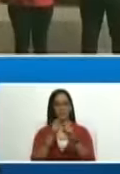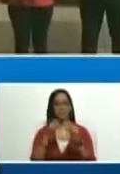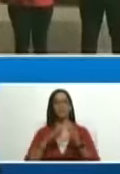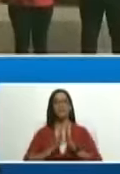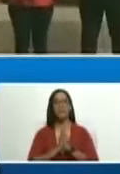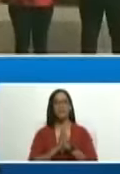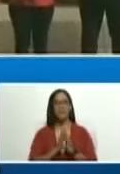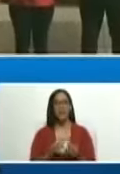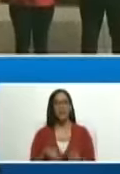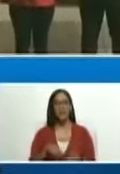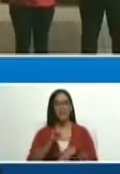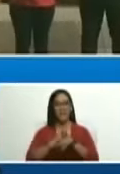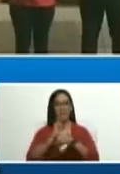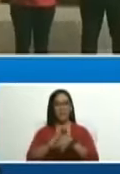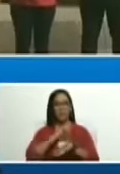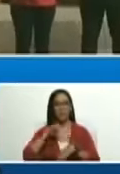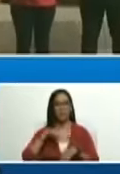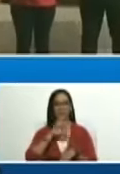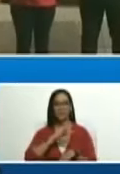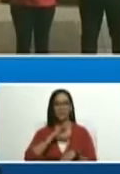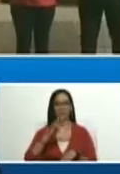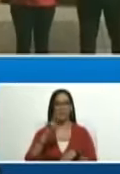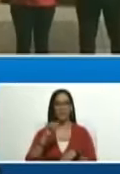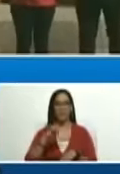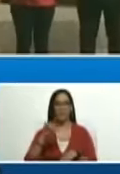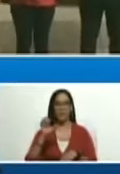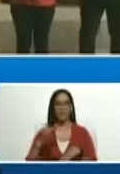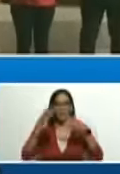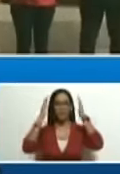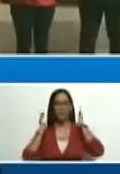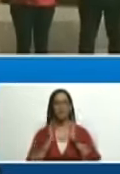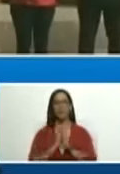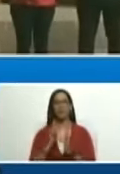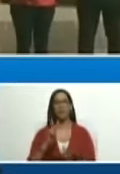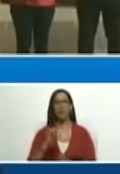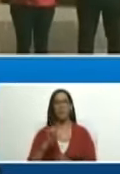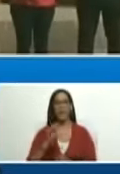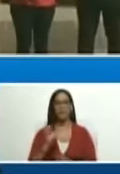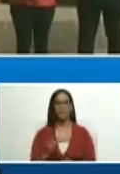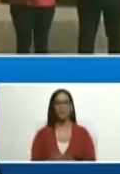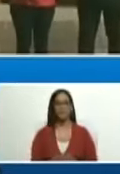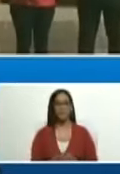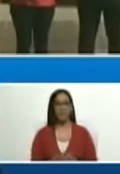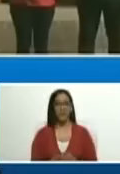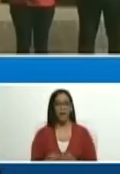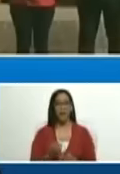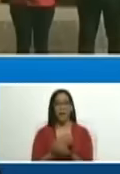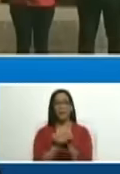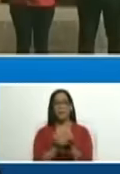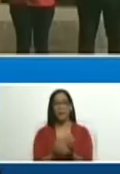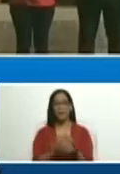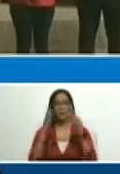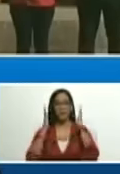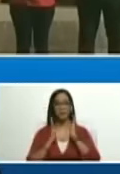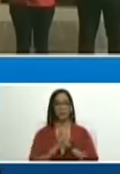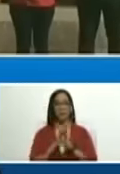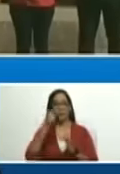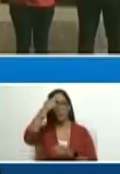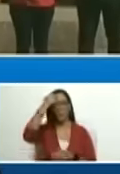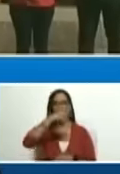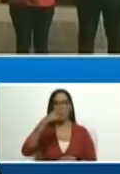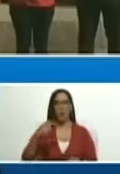Basílica de Nuestra Señora del Valle, la Virgen del Valle, Virgencita amada por el